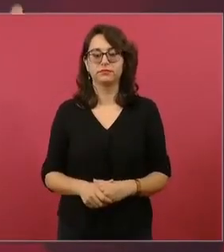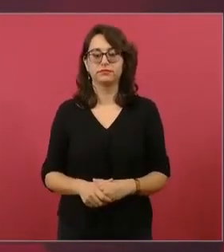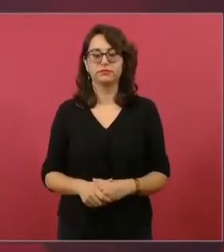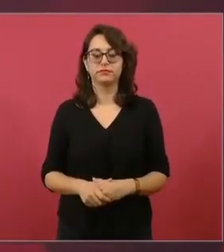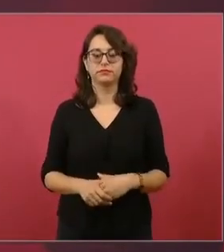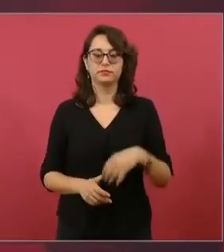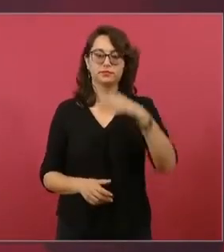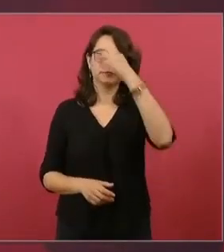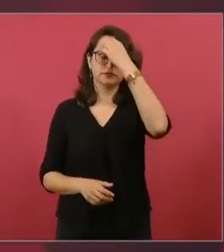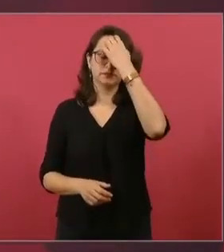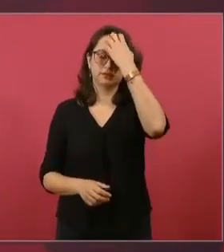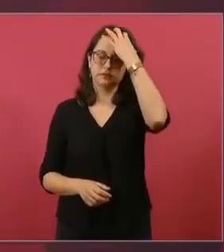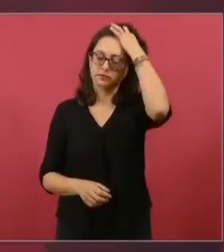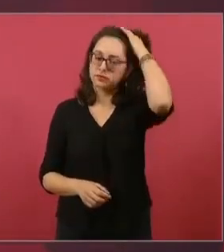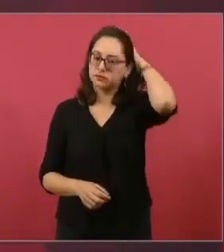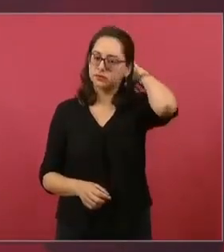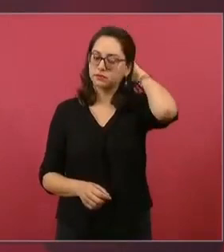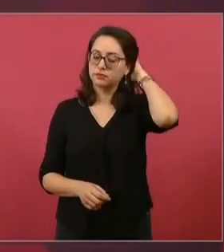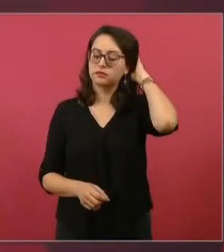Y han intentado